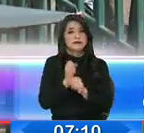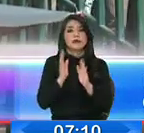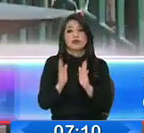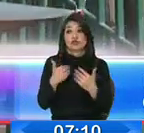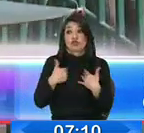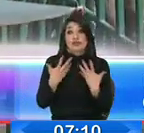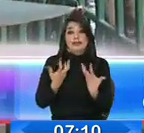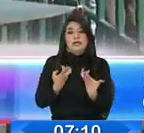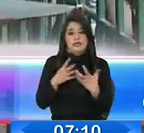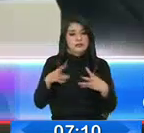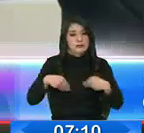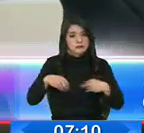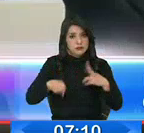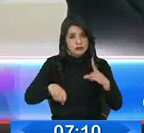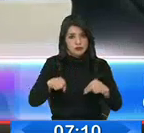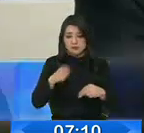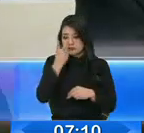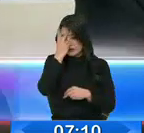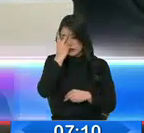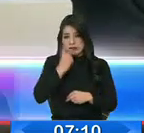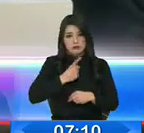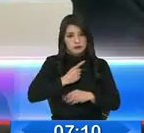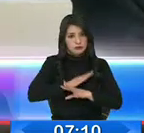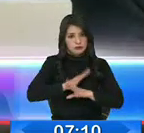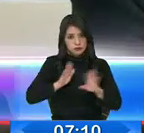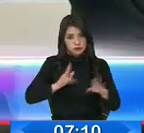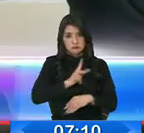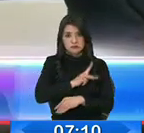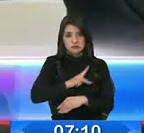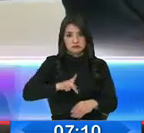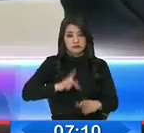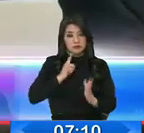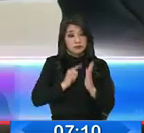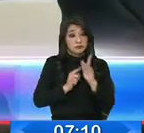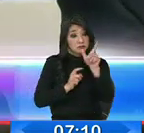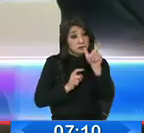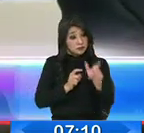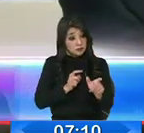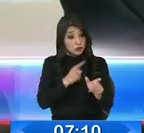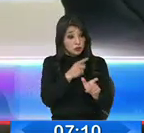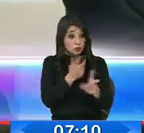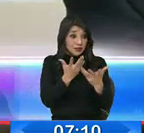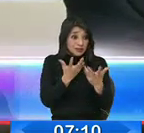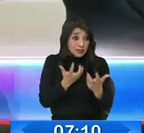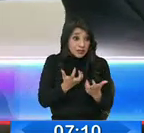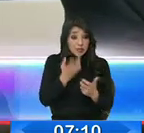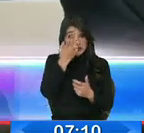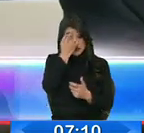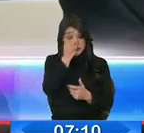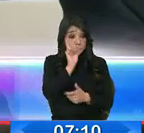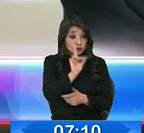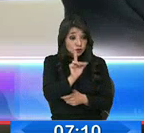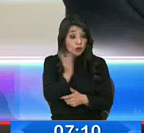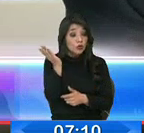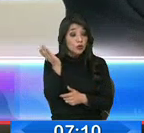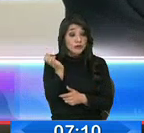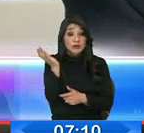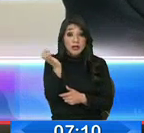desee acogerse. Entonces, lo que se puede premiar es aquella persona que decida